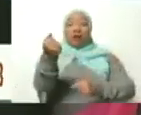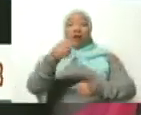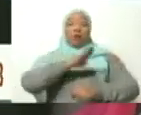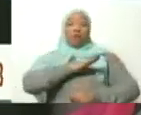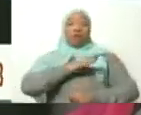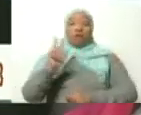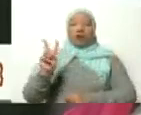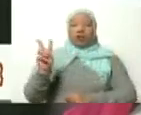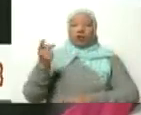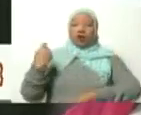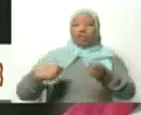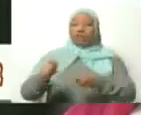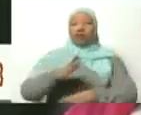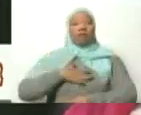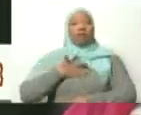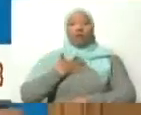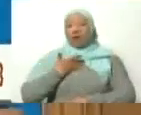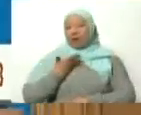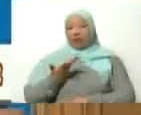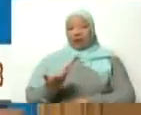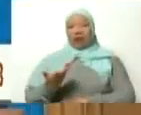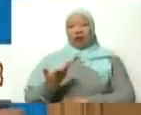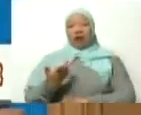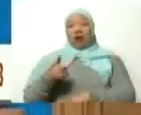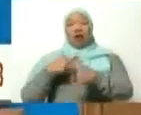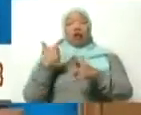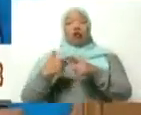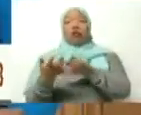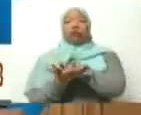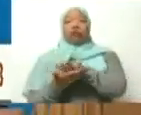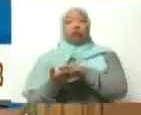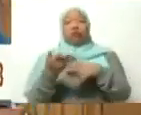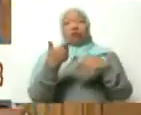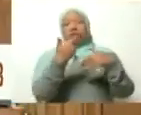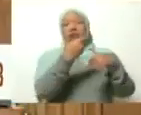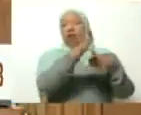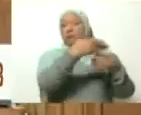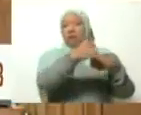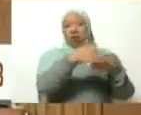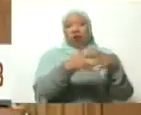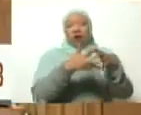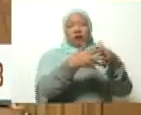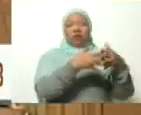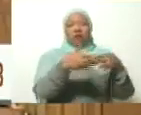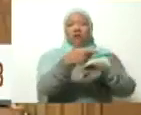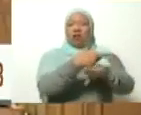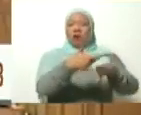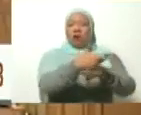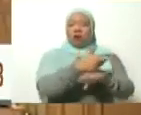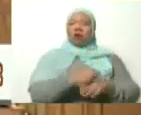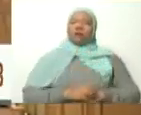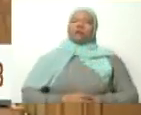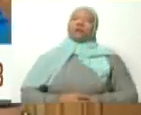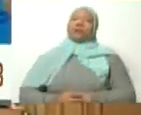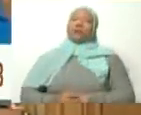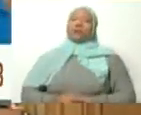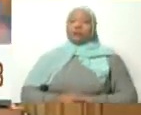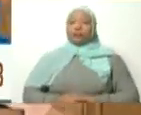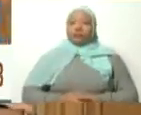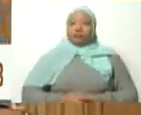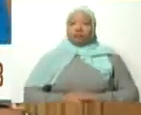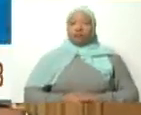Venezuela. No pueden lavarse las manos. El gobierno de los Estados Unidos no solamente